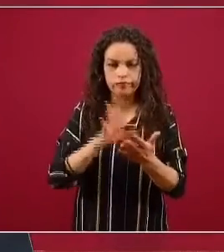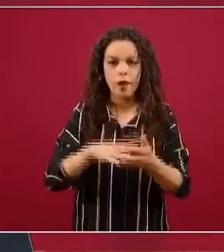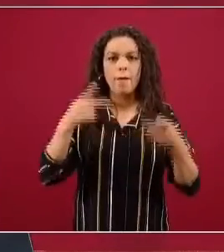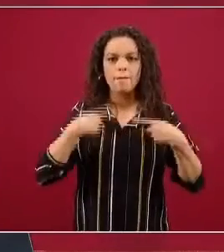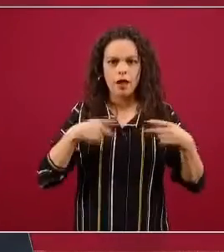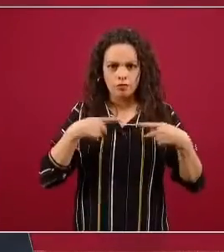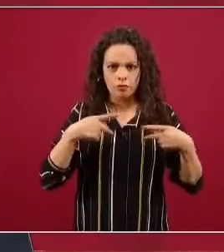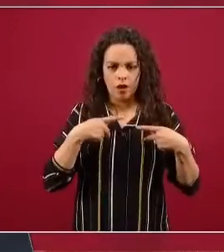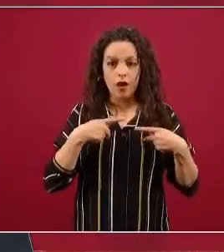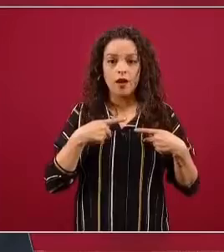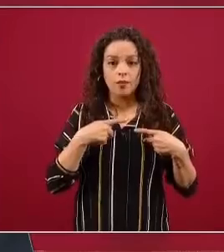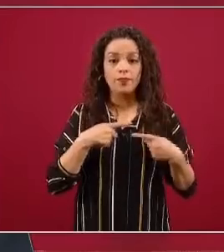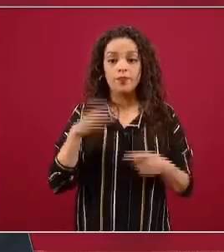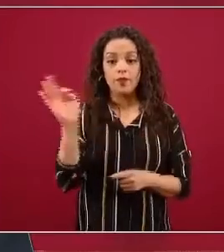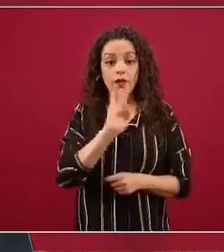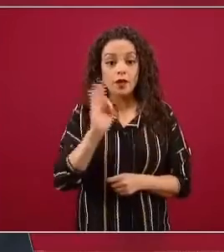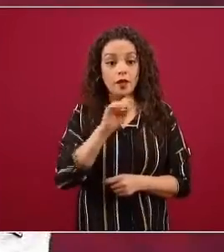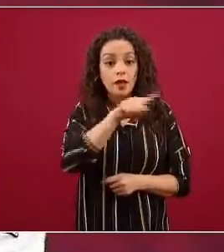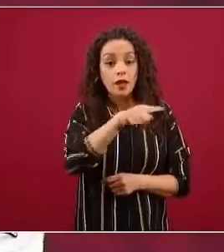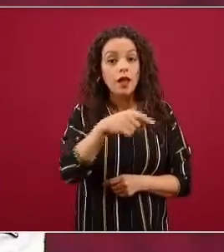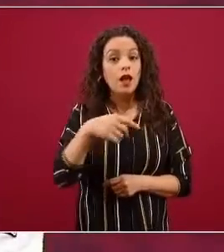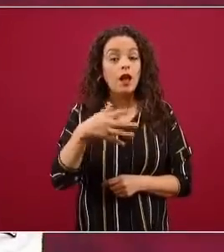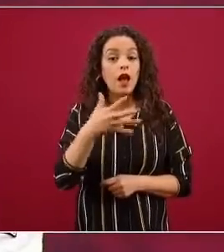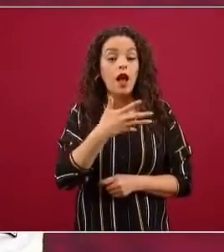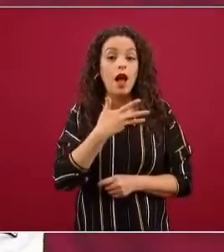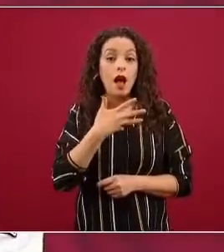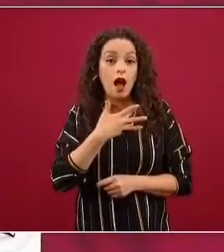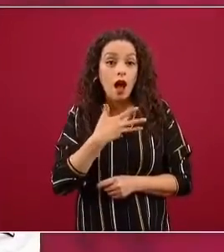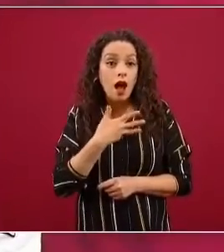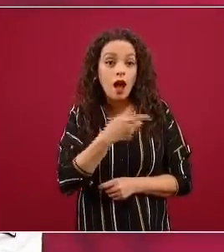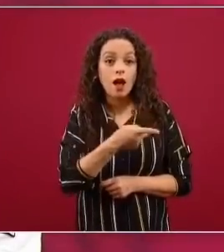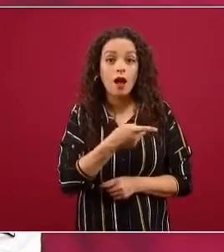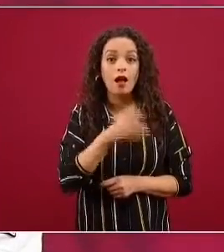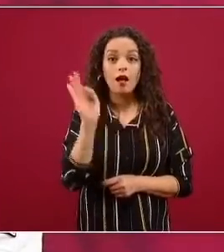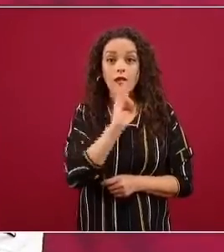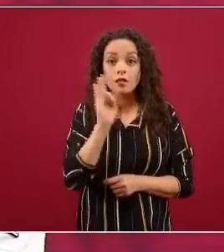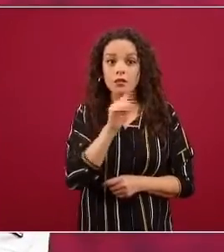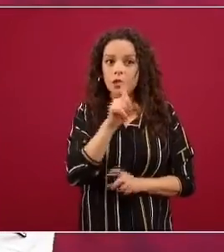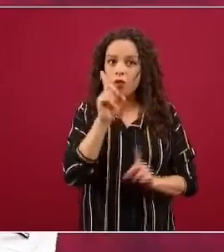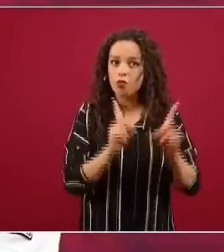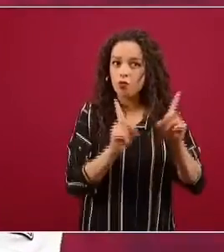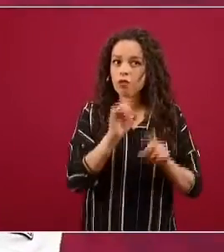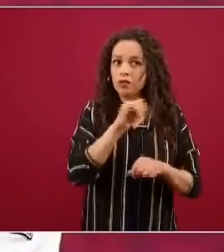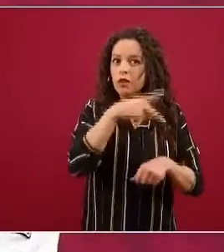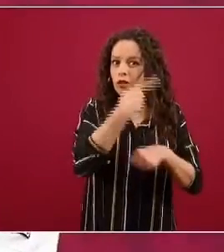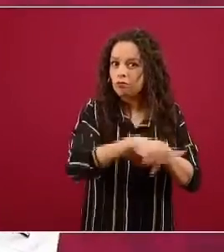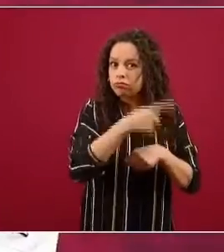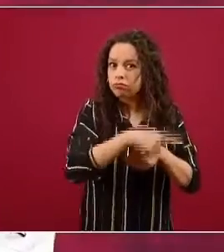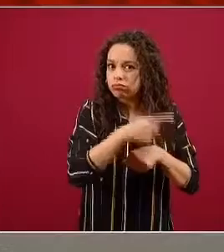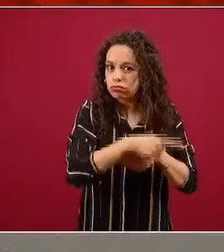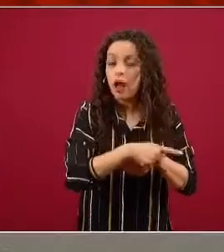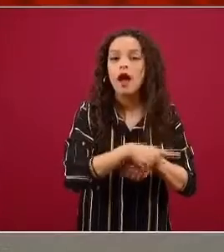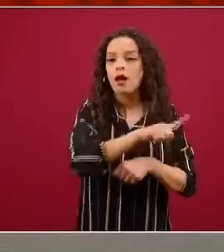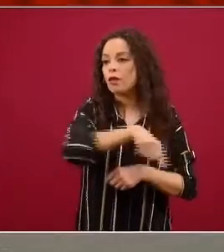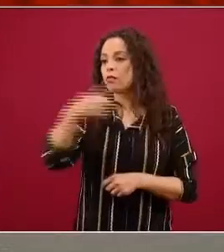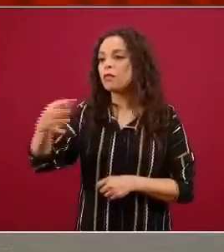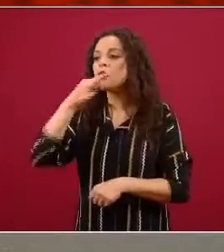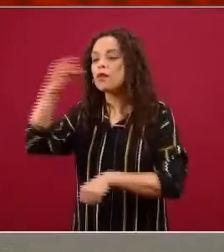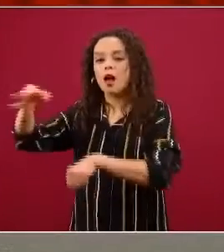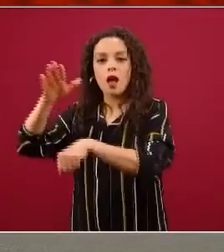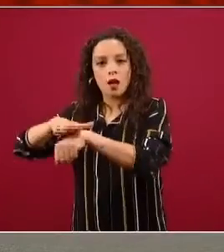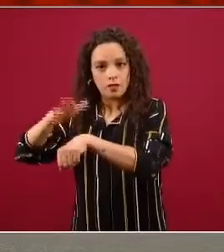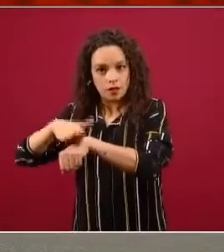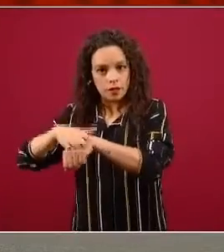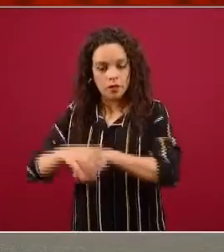llama cuando tienen un índice alto de sospecha de que están en riesgo. También se han dispuesto de centros